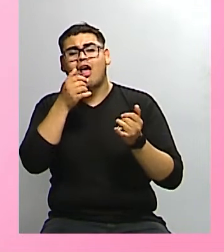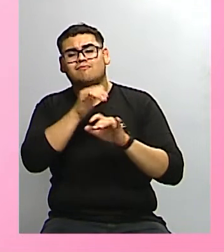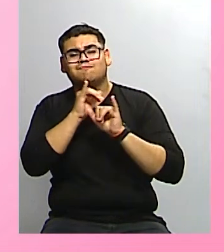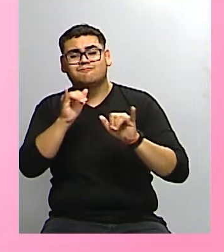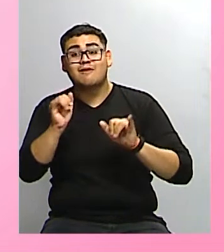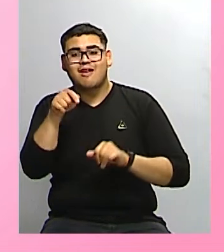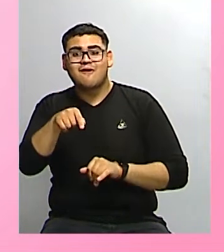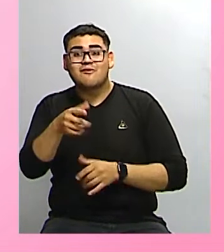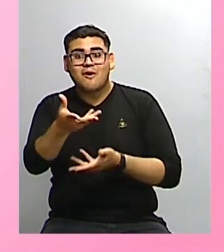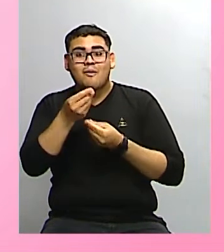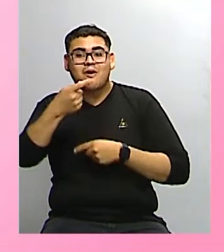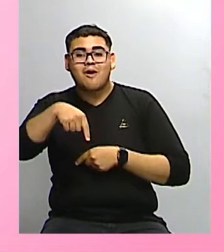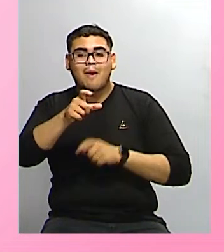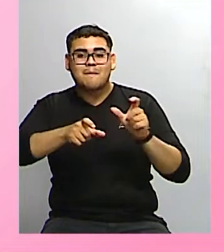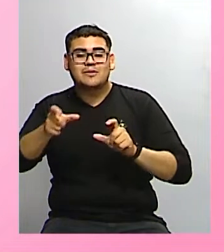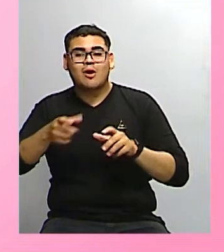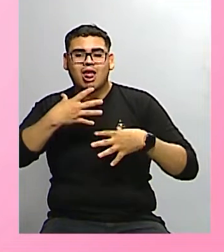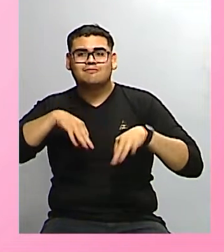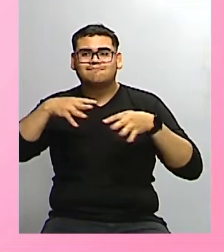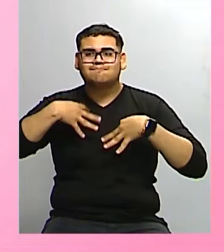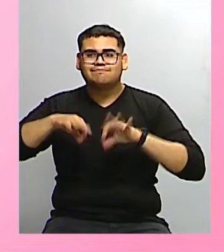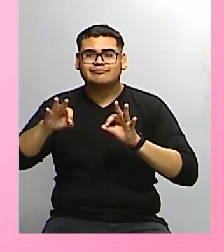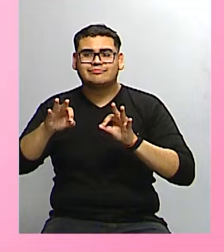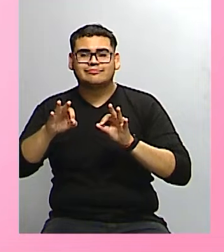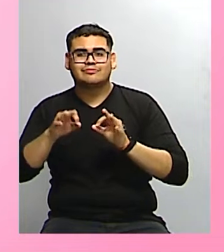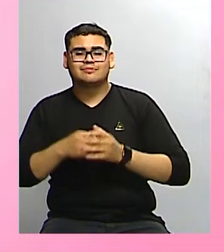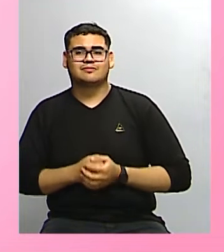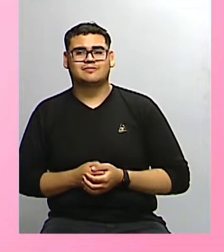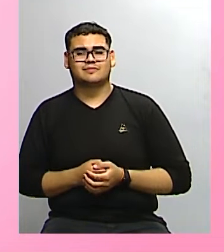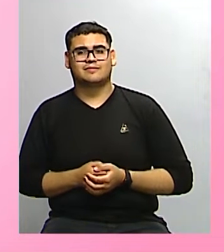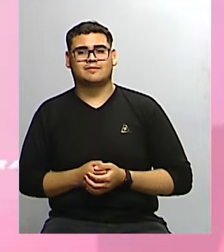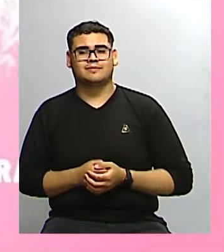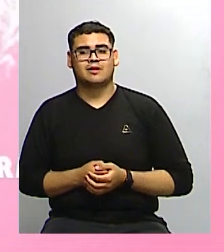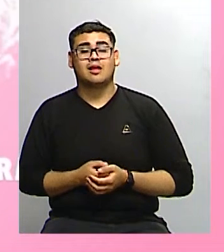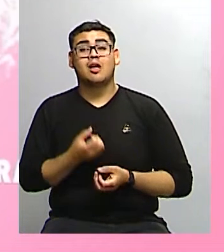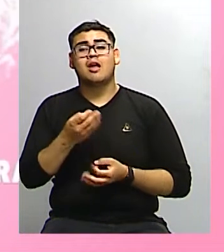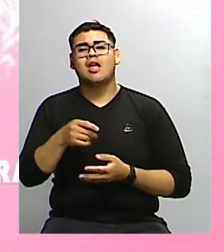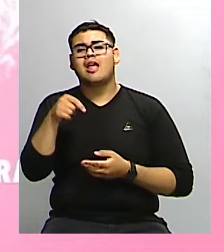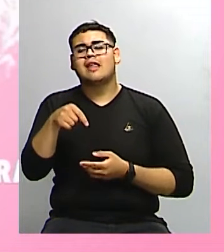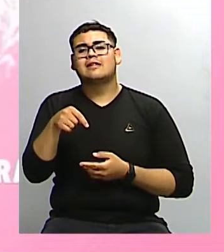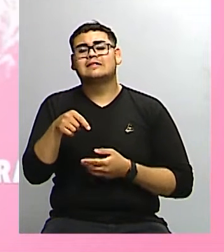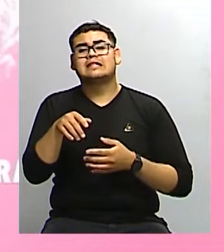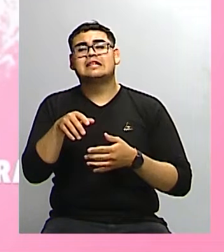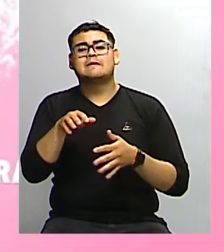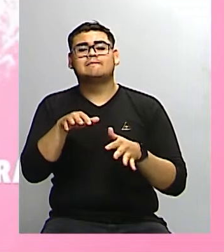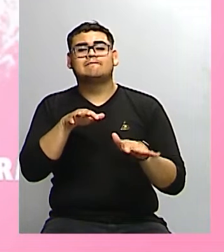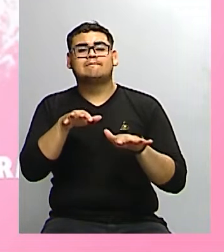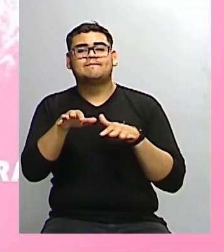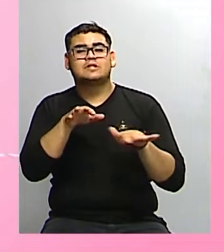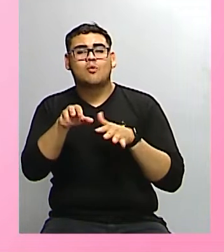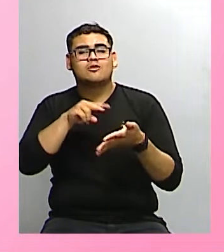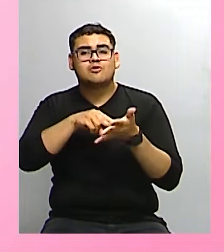vidas, porque cuando uno lleva a la luz todas estas cosas que es esta problemática que es